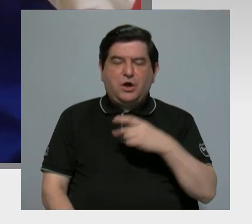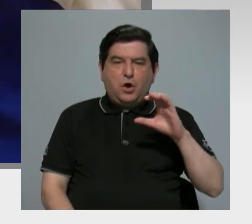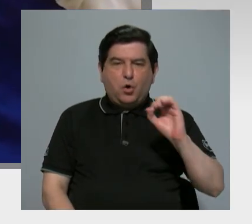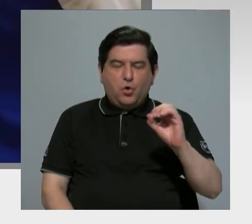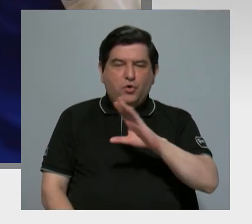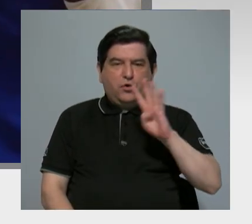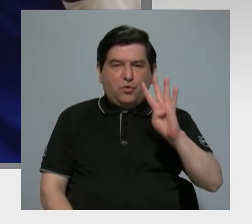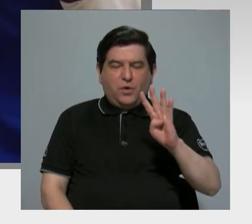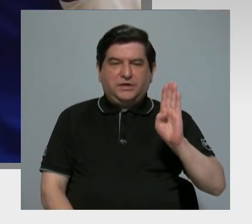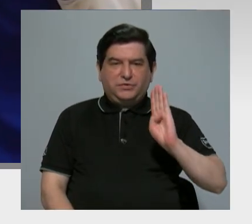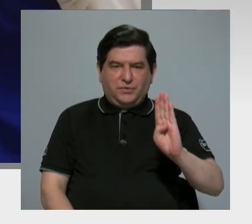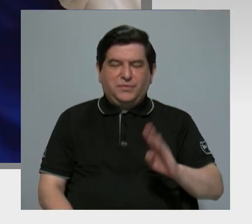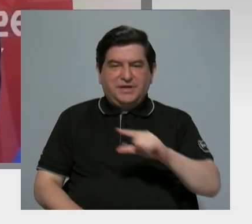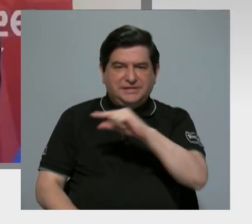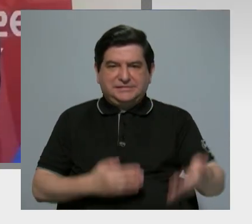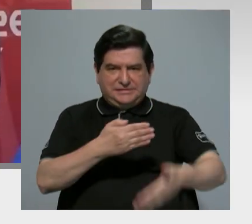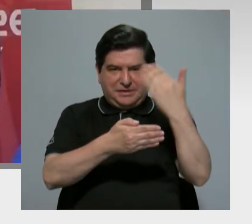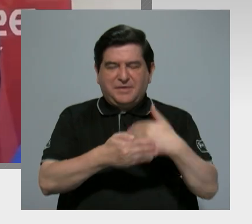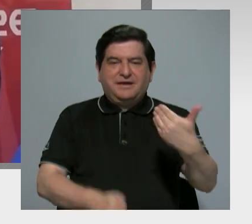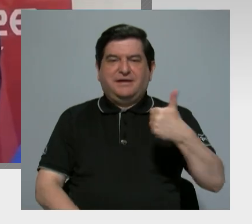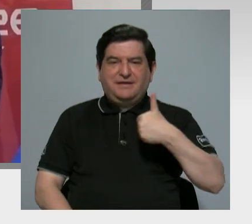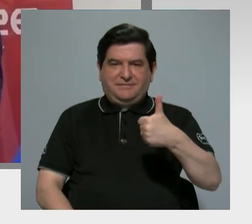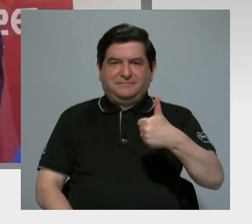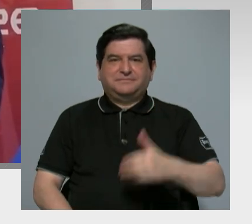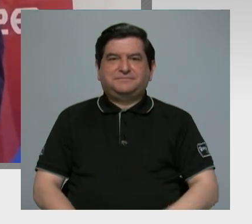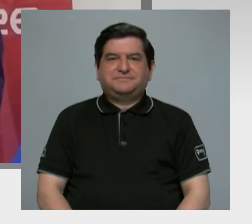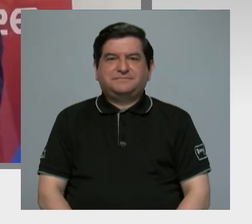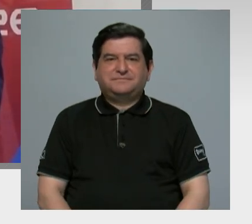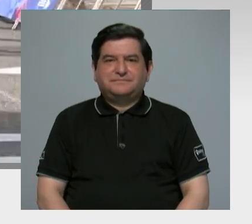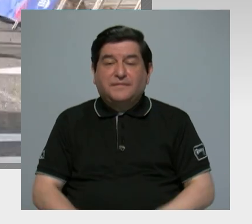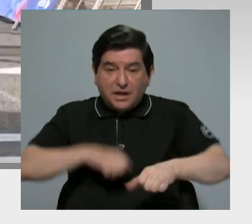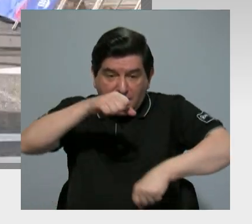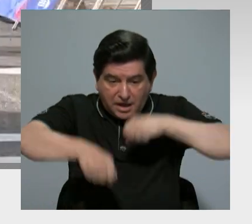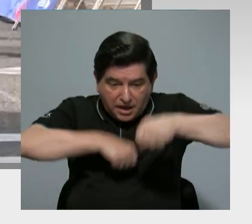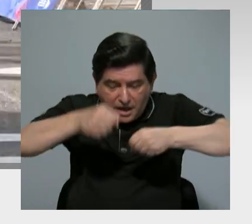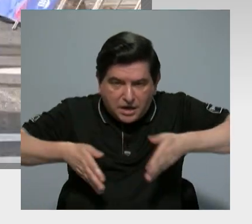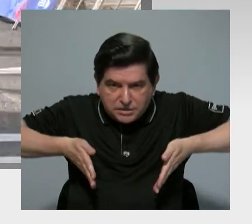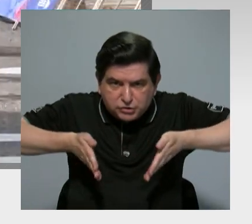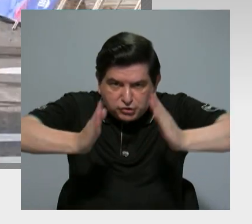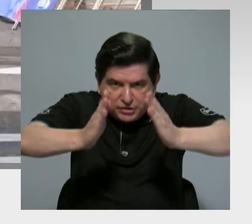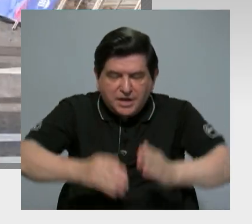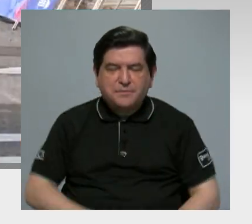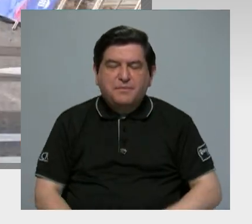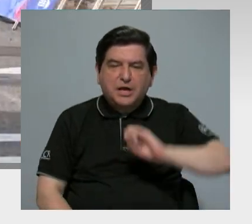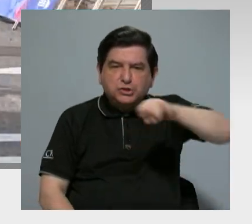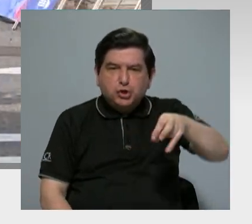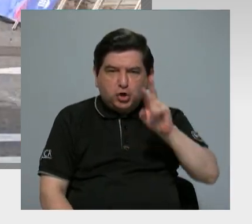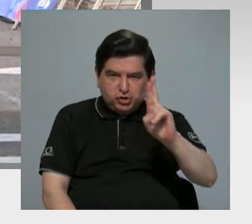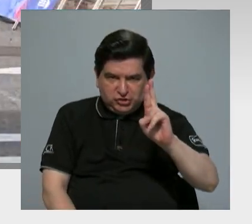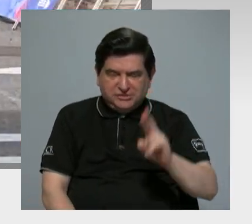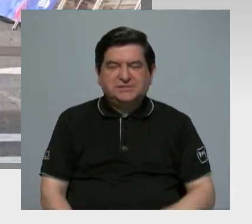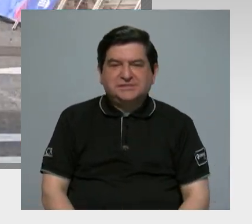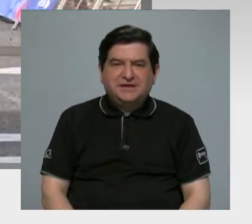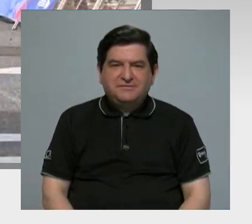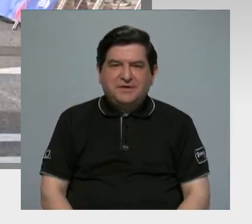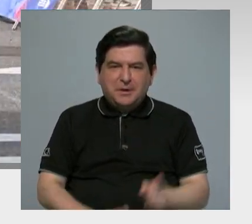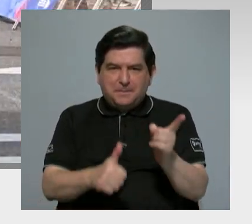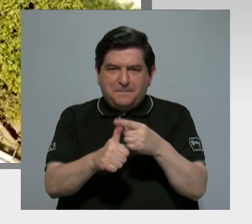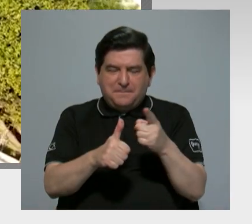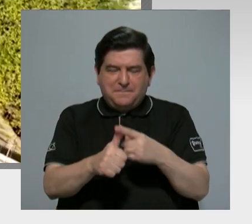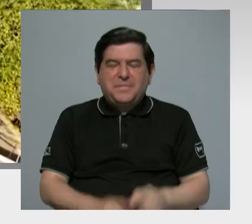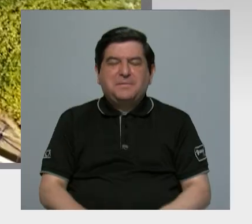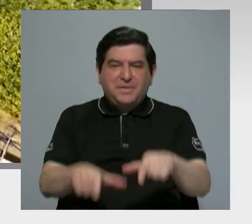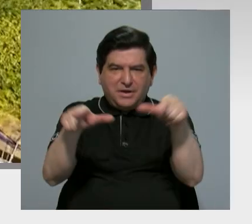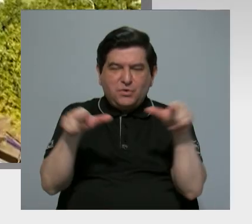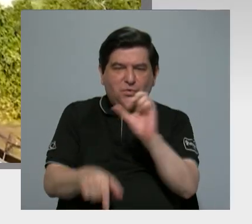oro y los 4 bronces que obtuvieron la semana anterior. En el ciclismo de ruta, Joseph Ramírez se consolidó como